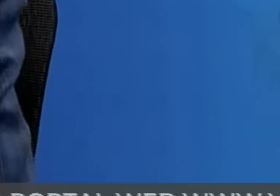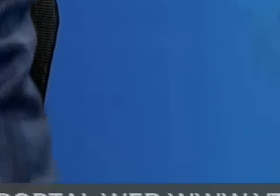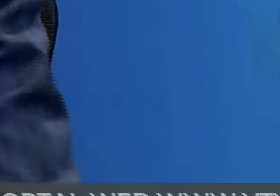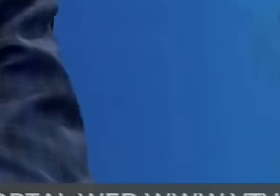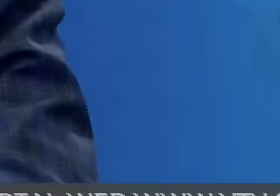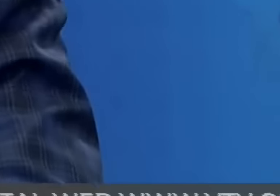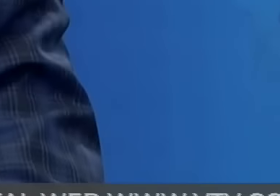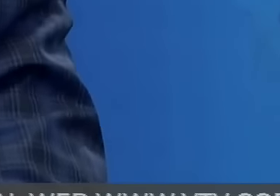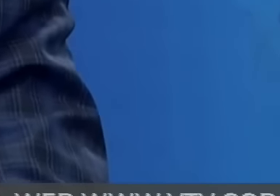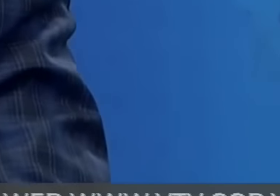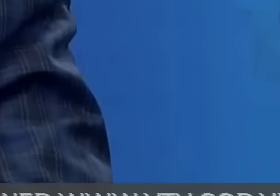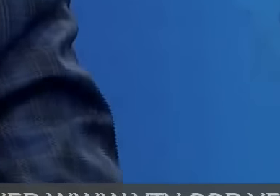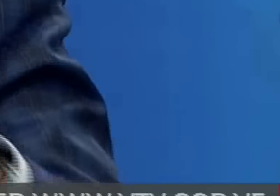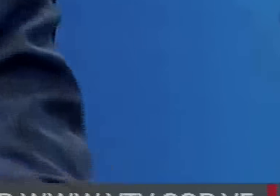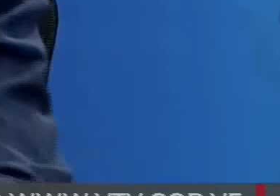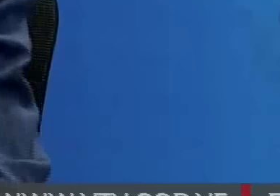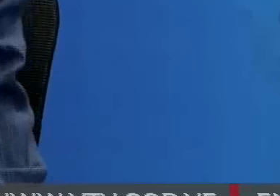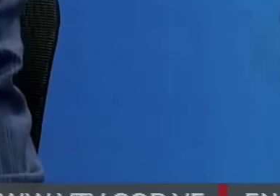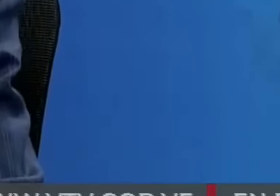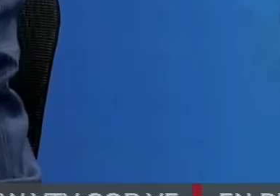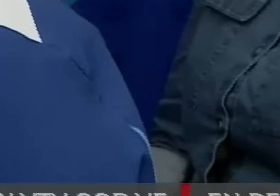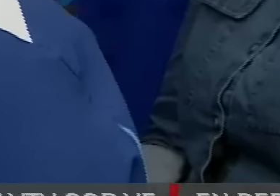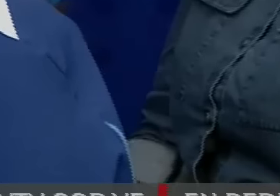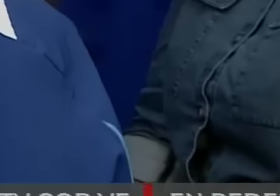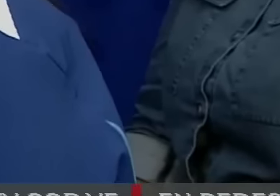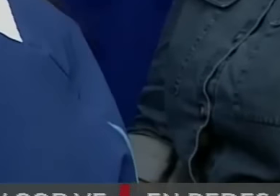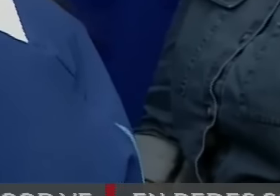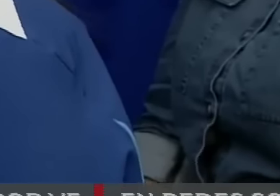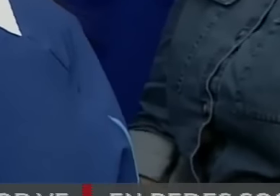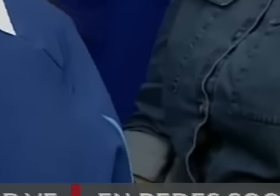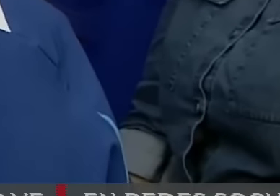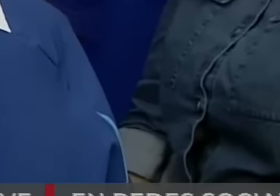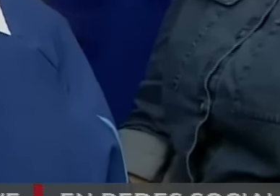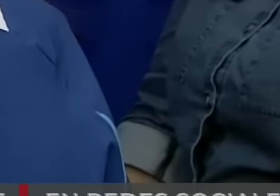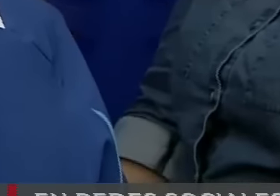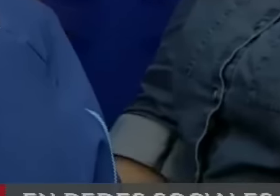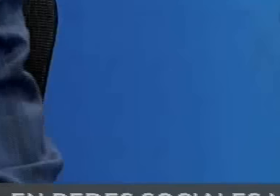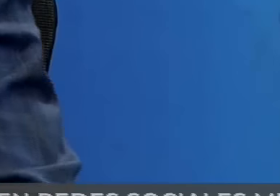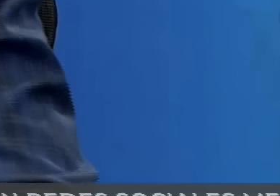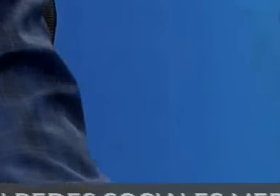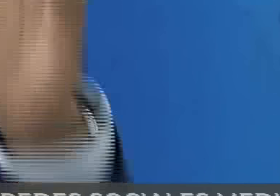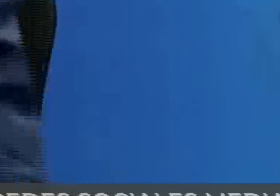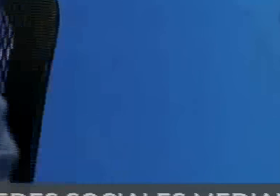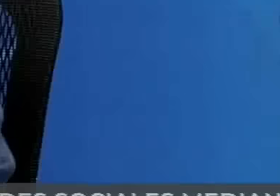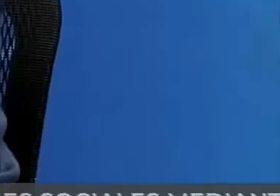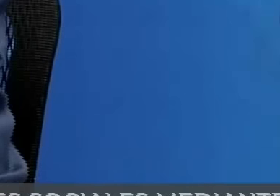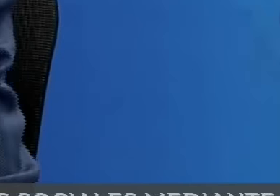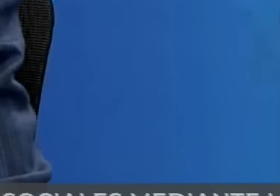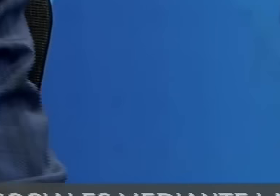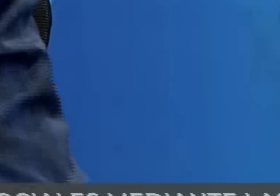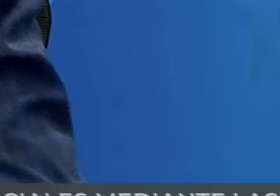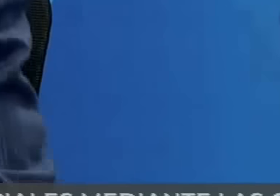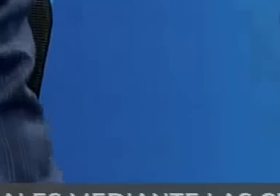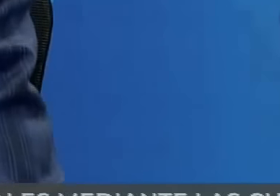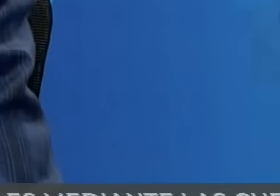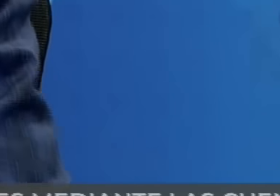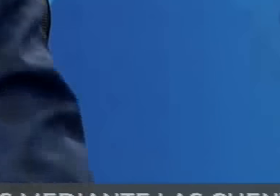consolidación. Ir al autogobierno, donde el presupuesto de la nación, donde todas las políticas